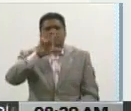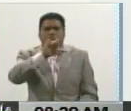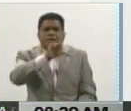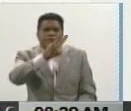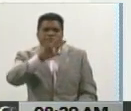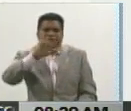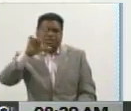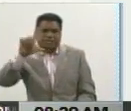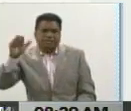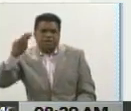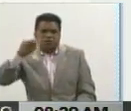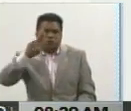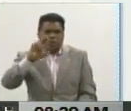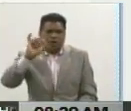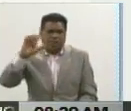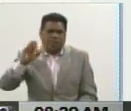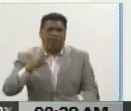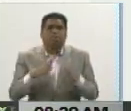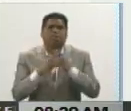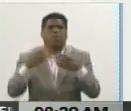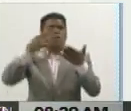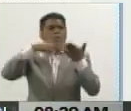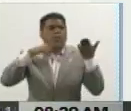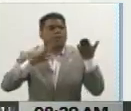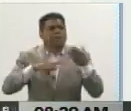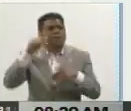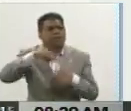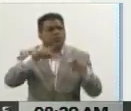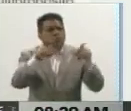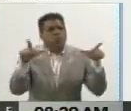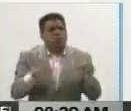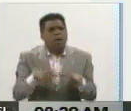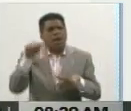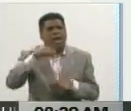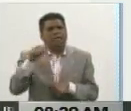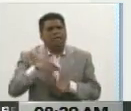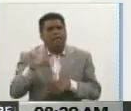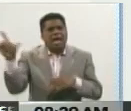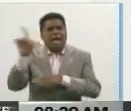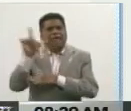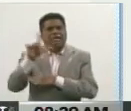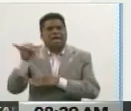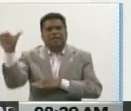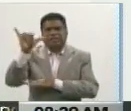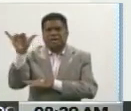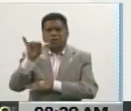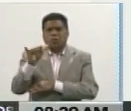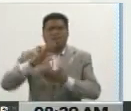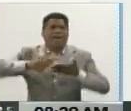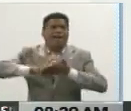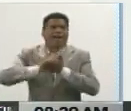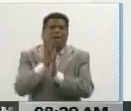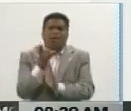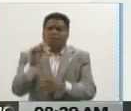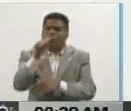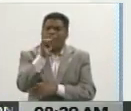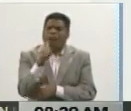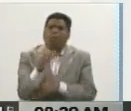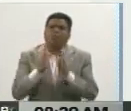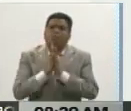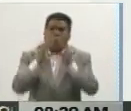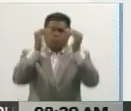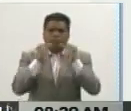cuencas ubicadas en Nonavana, ubicada entre Lara y Yaracuy, están acabándola. Emerix Urbaneja,